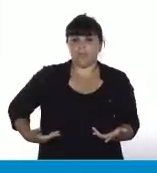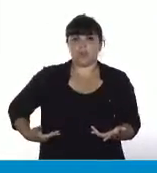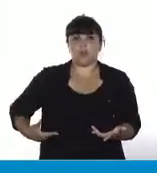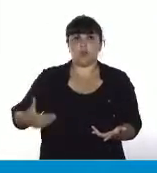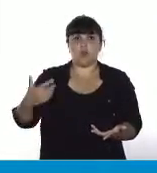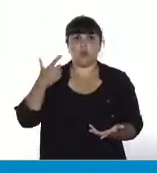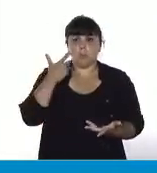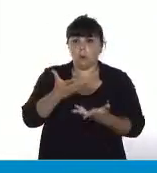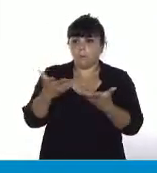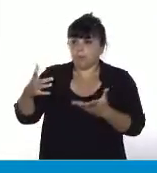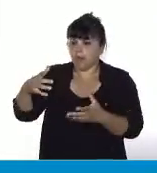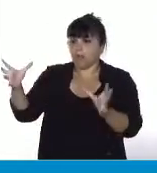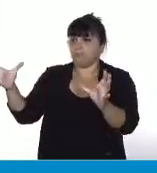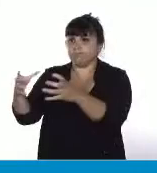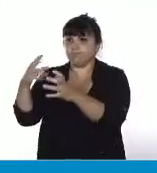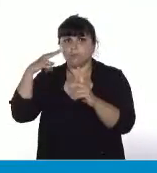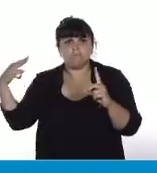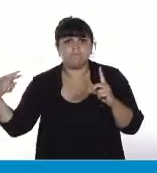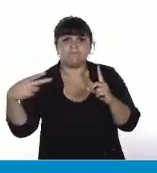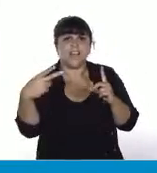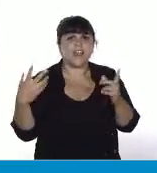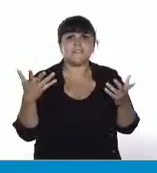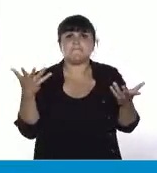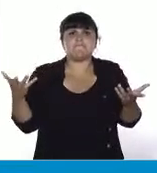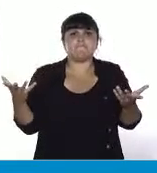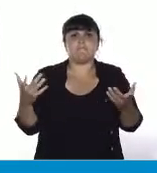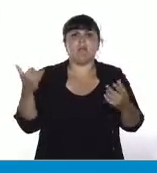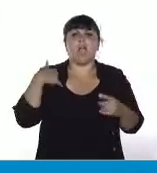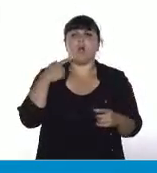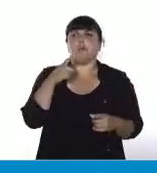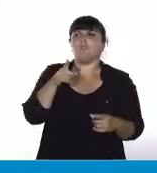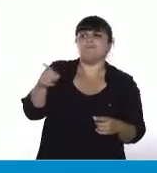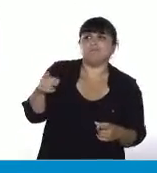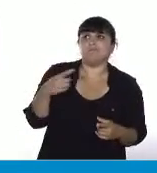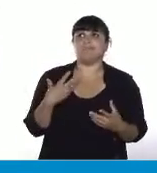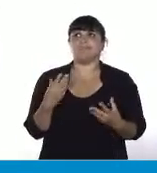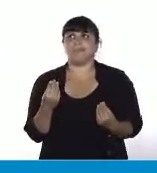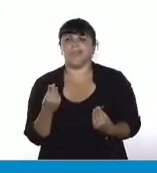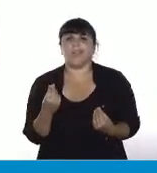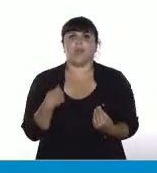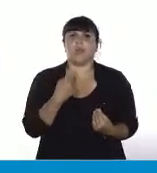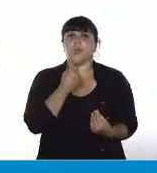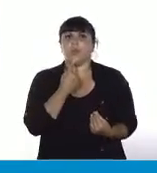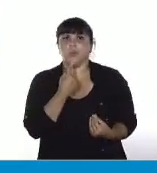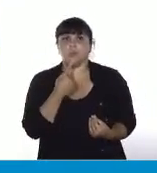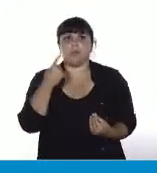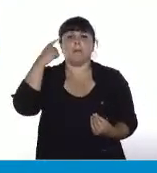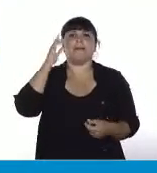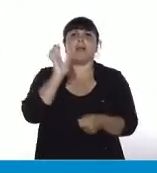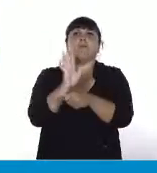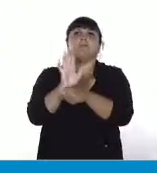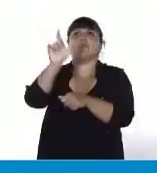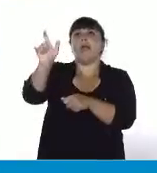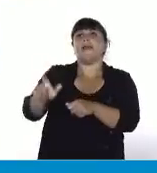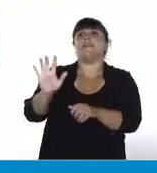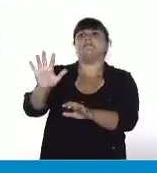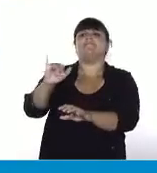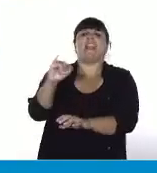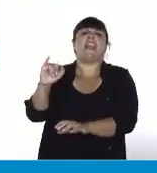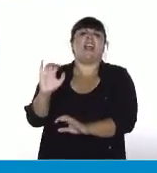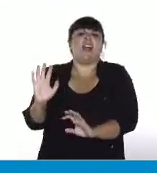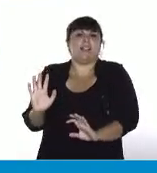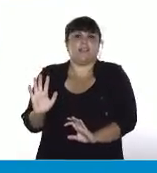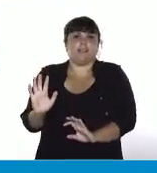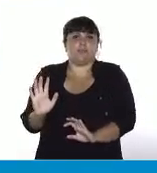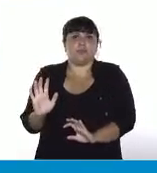este colectivo de personas con discapacidad. Tenemos prejuicios, temores o nos basamos en estereotipos negativos. También